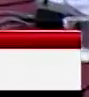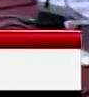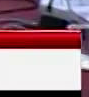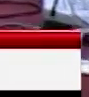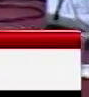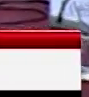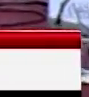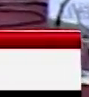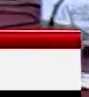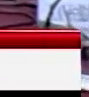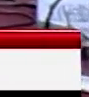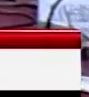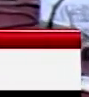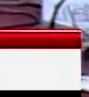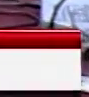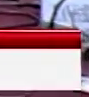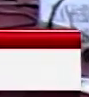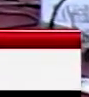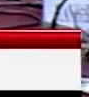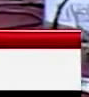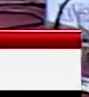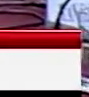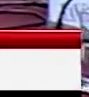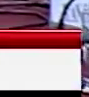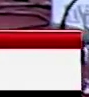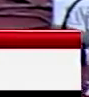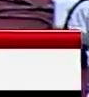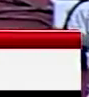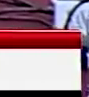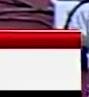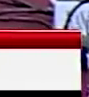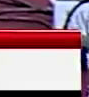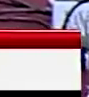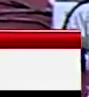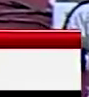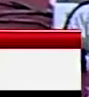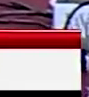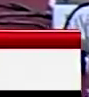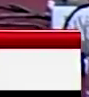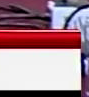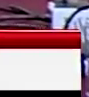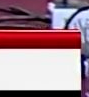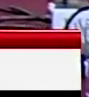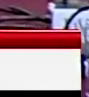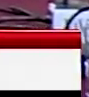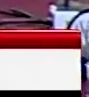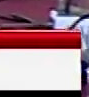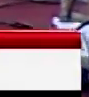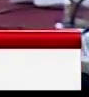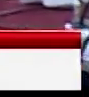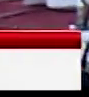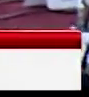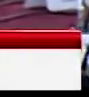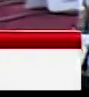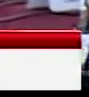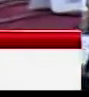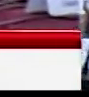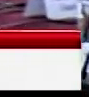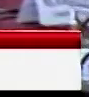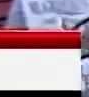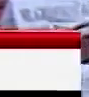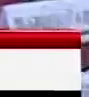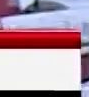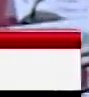presidente a favor pero con reserva que no se nos entregó en el texto como si estaba al habla